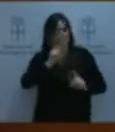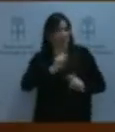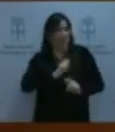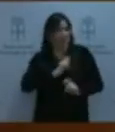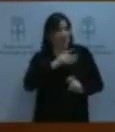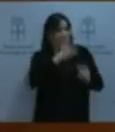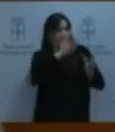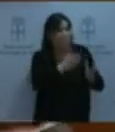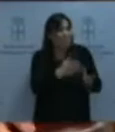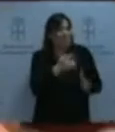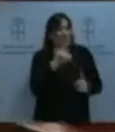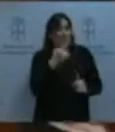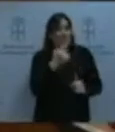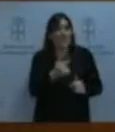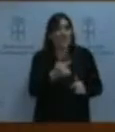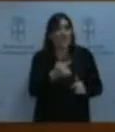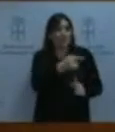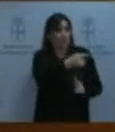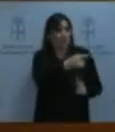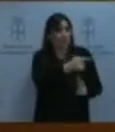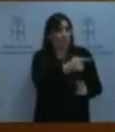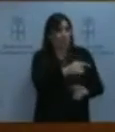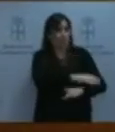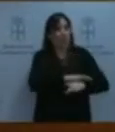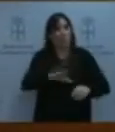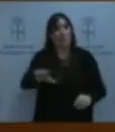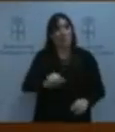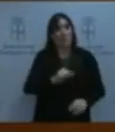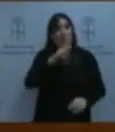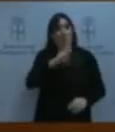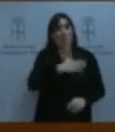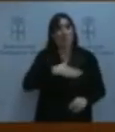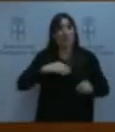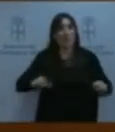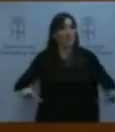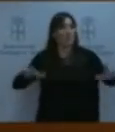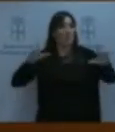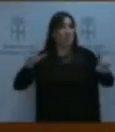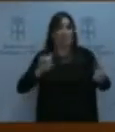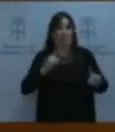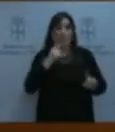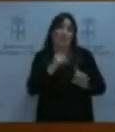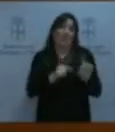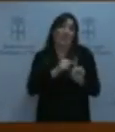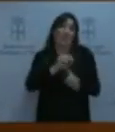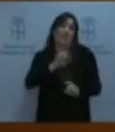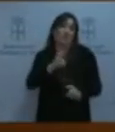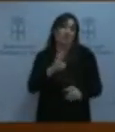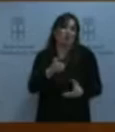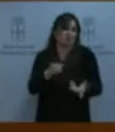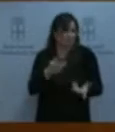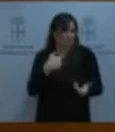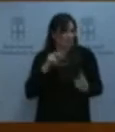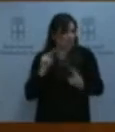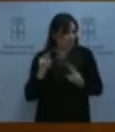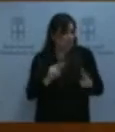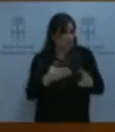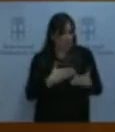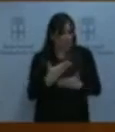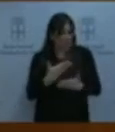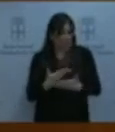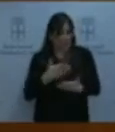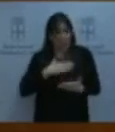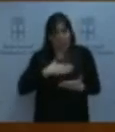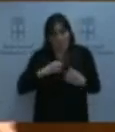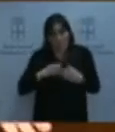titulares, sino con otros fines. Y nos preocupa enterarnos por la prensa, por lo menos a mi grupo parlamentario, de los principales objetivos del crédito extraordinario